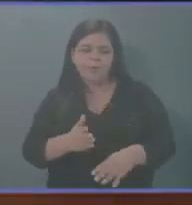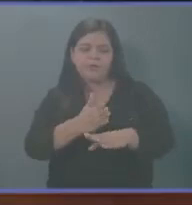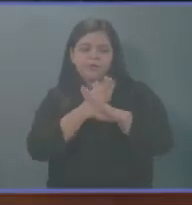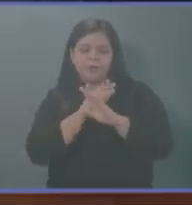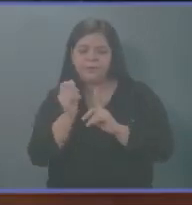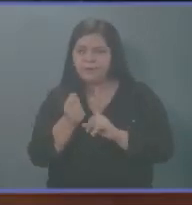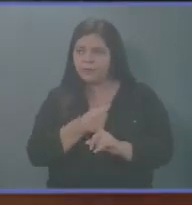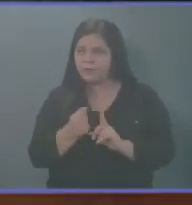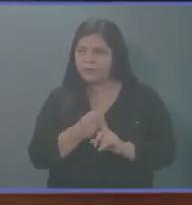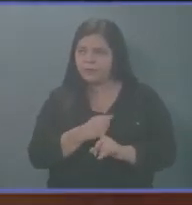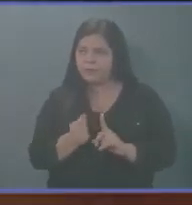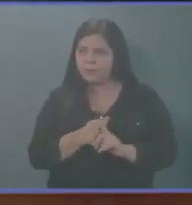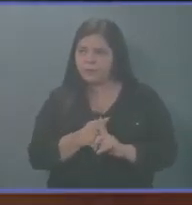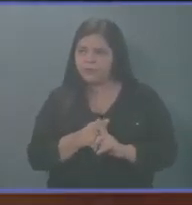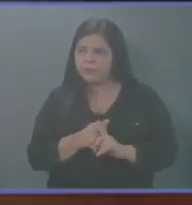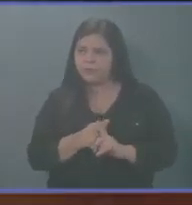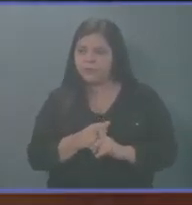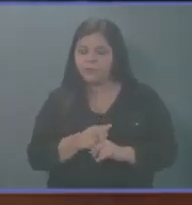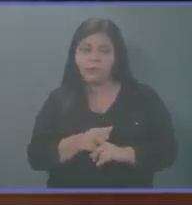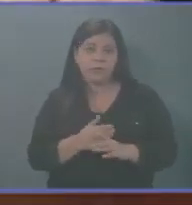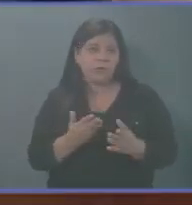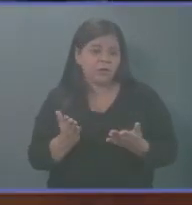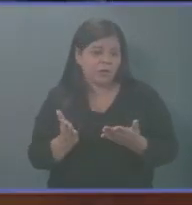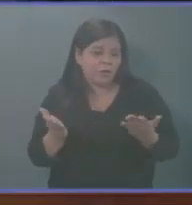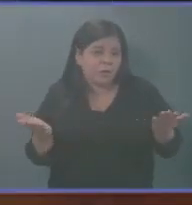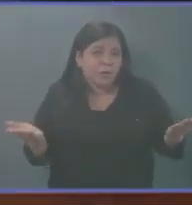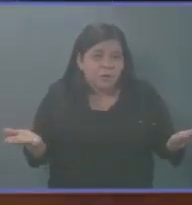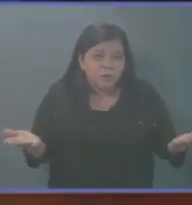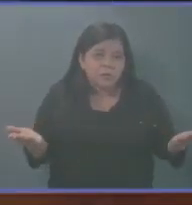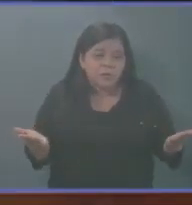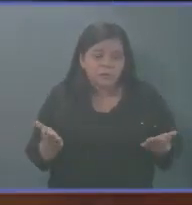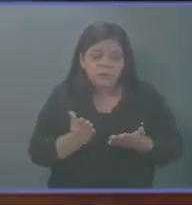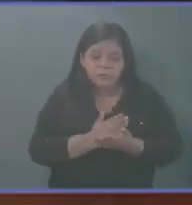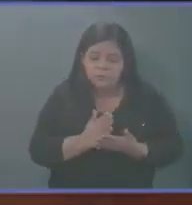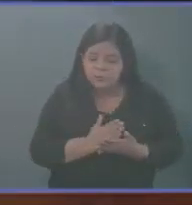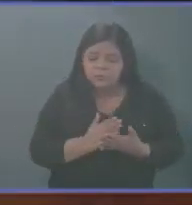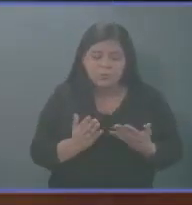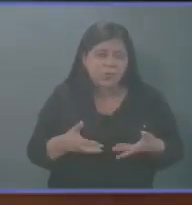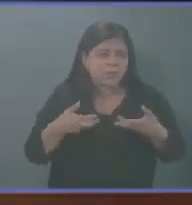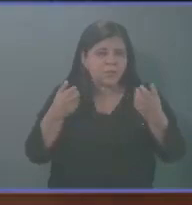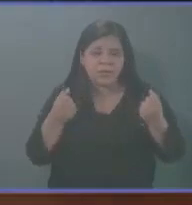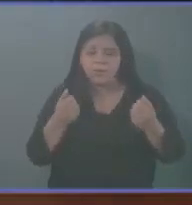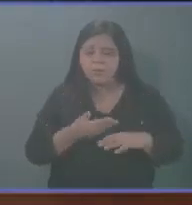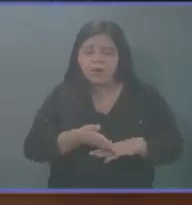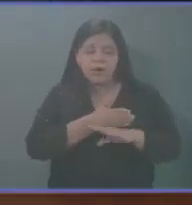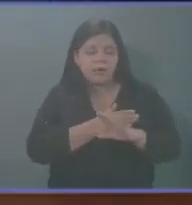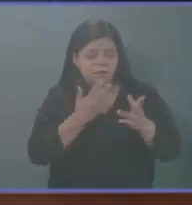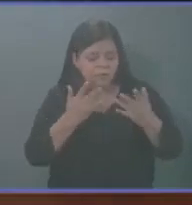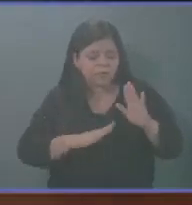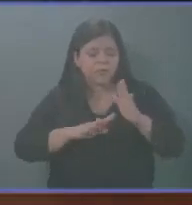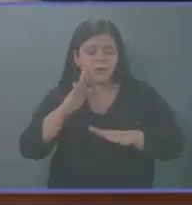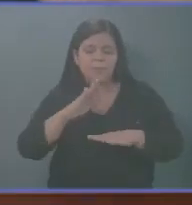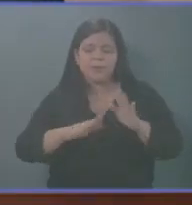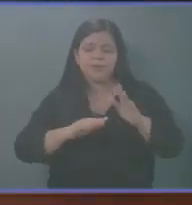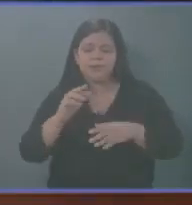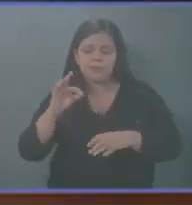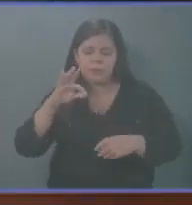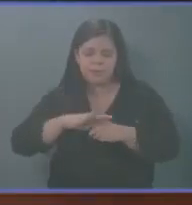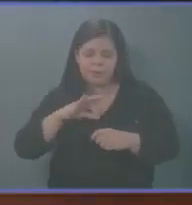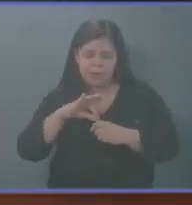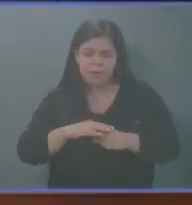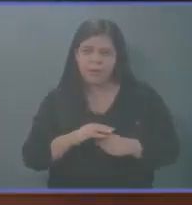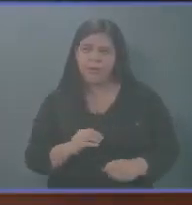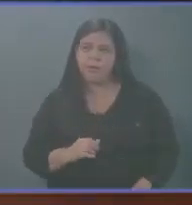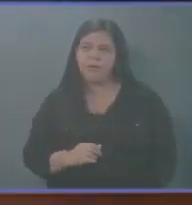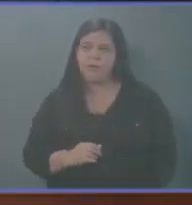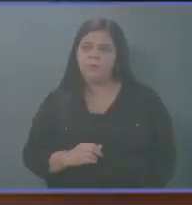violencia, entonces no se salva nadie que ha participado en las elecciones recientes y